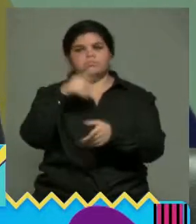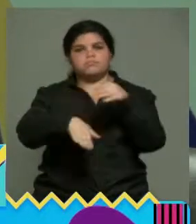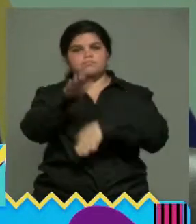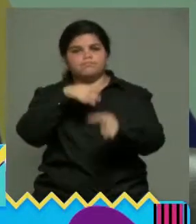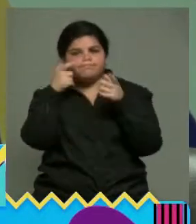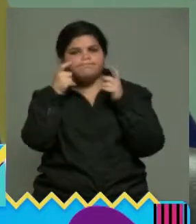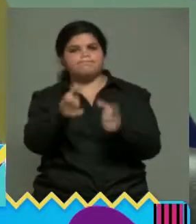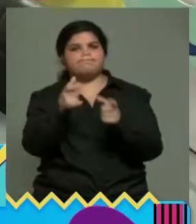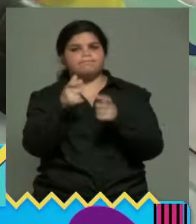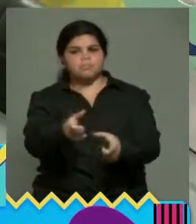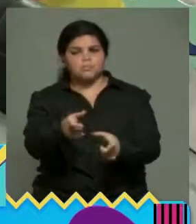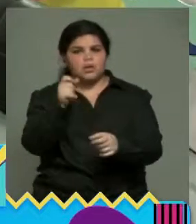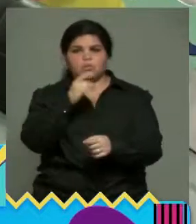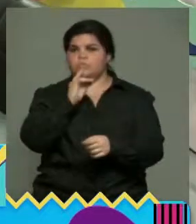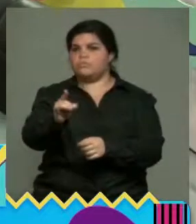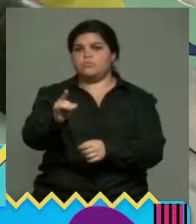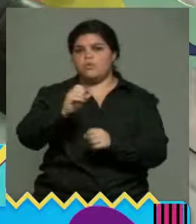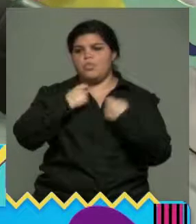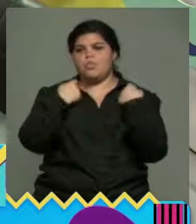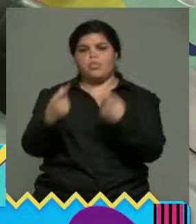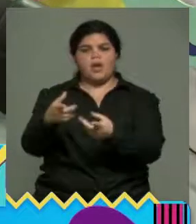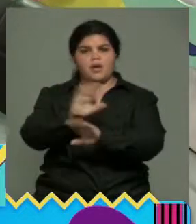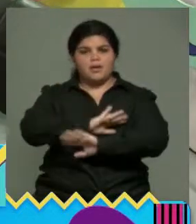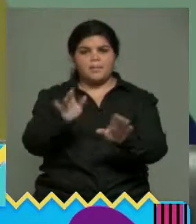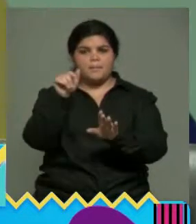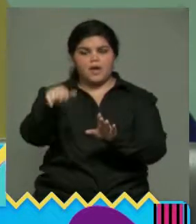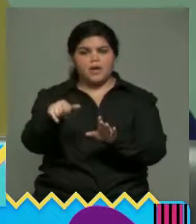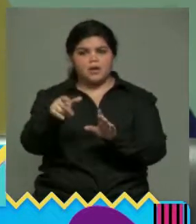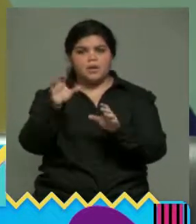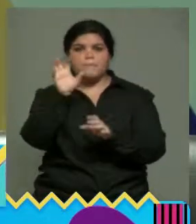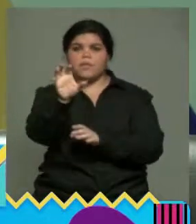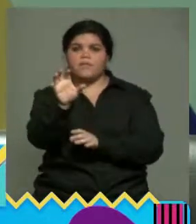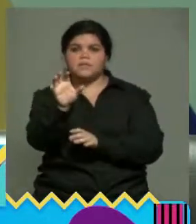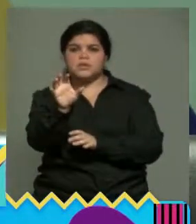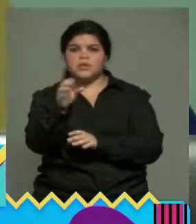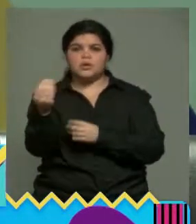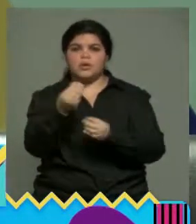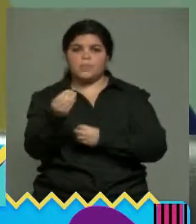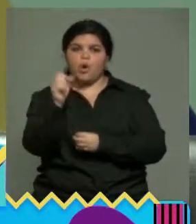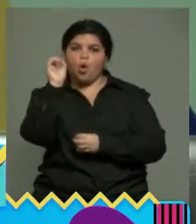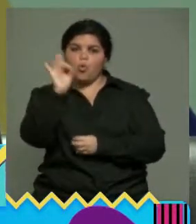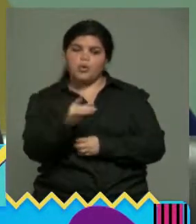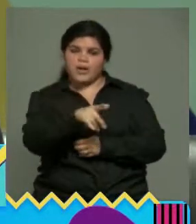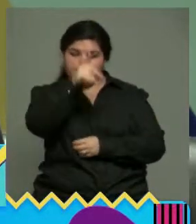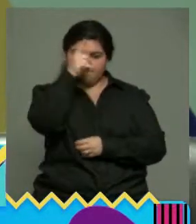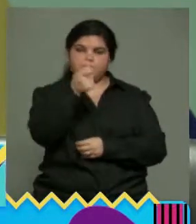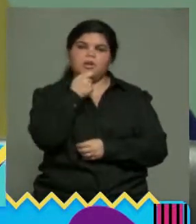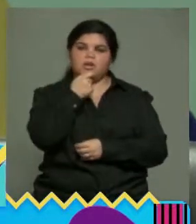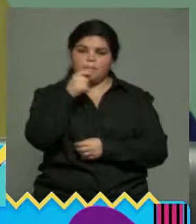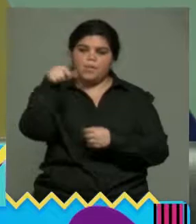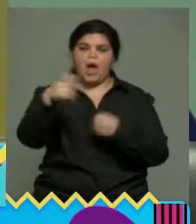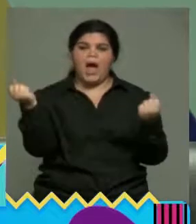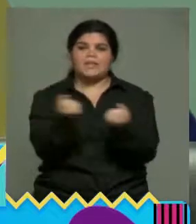deja en forma obligatoria la participación de la policía provincial en caso de fatalidades. Si en un accidente